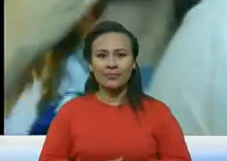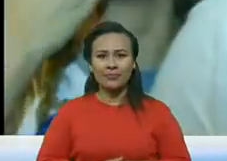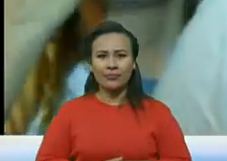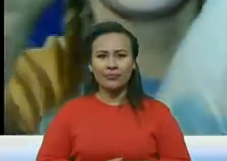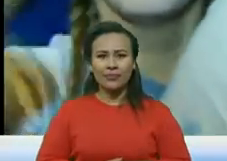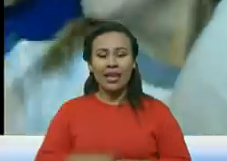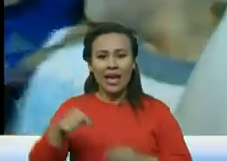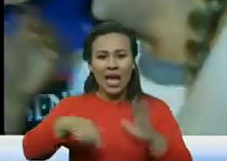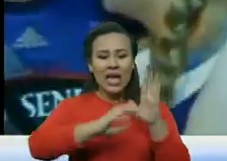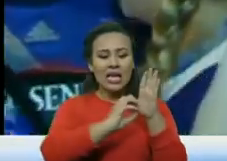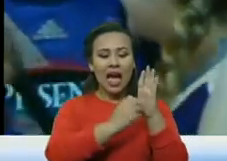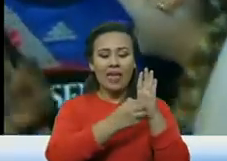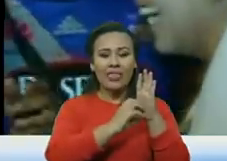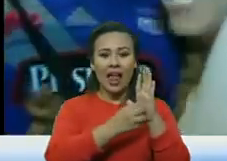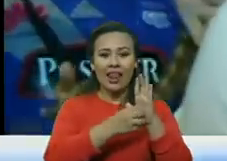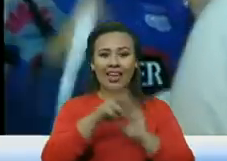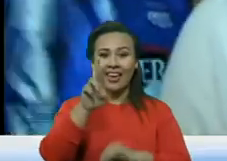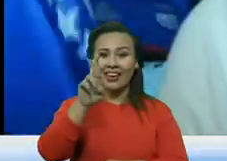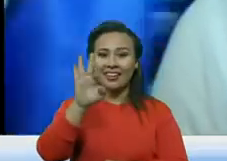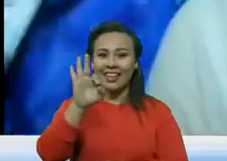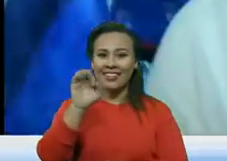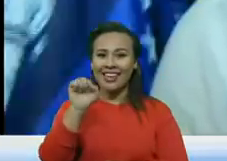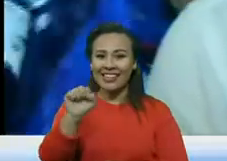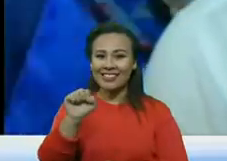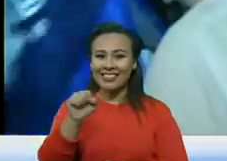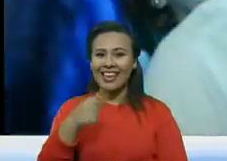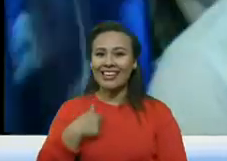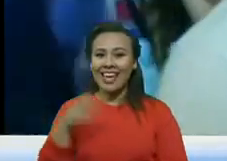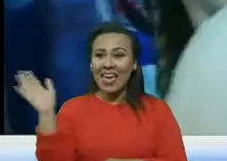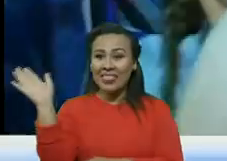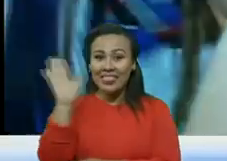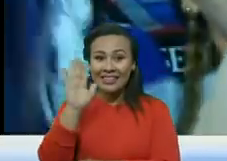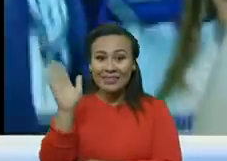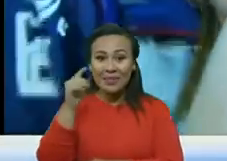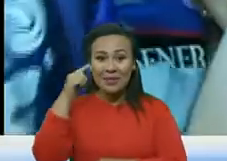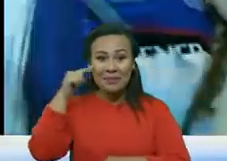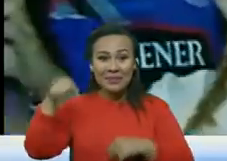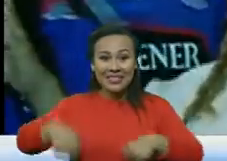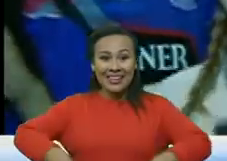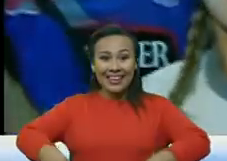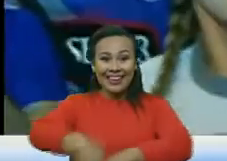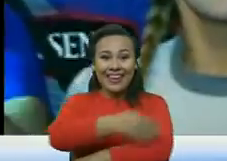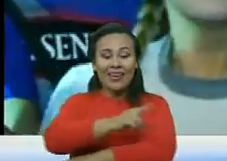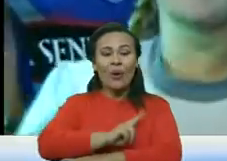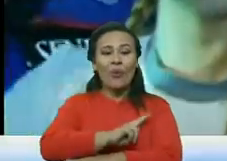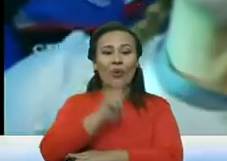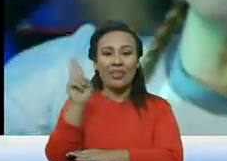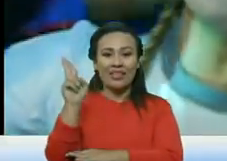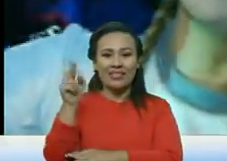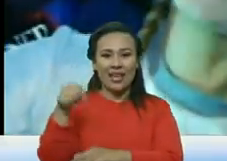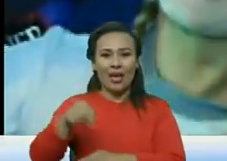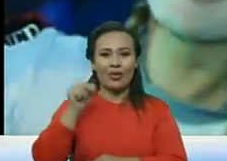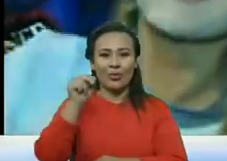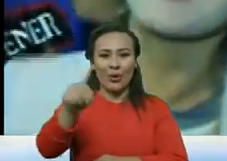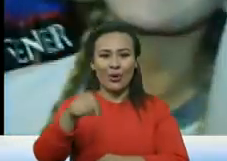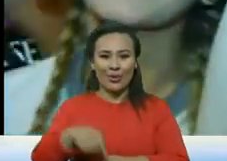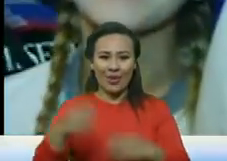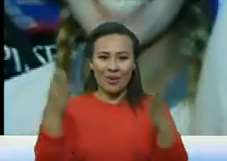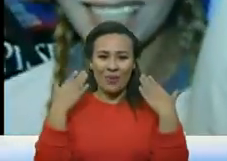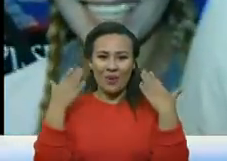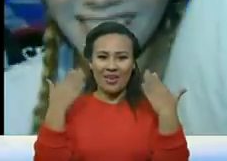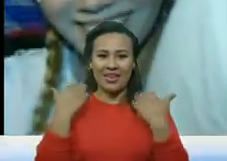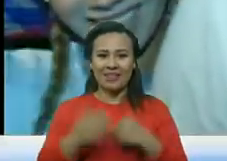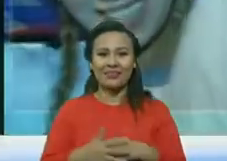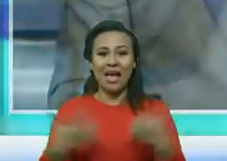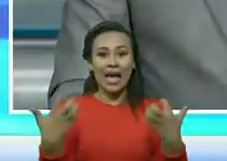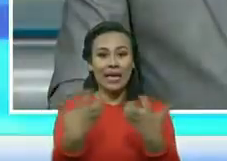Identifica con RTS, también los emelecistas. Así despedimos este enlace desde la avenida Víctor Emilio Estrada, en el norte de Guayaquil.